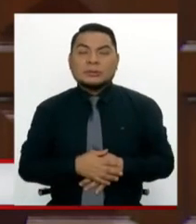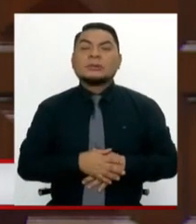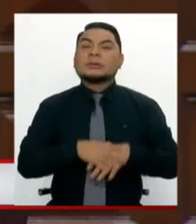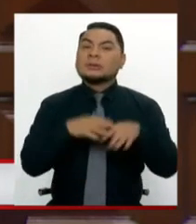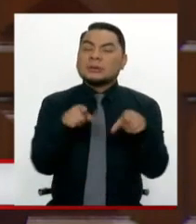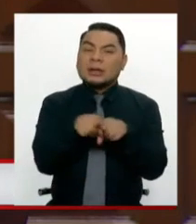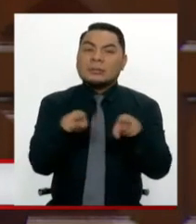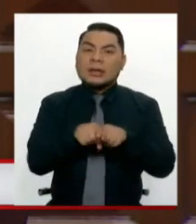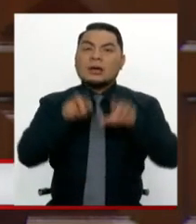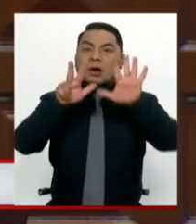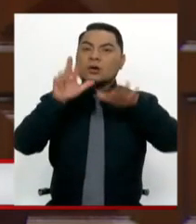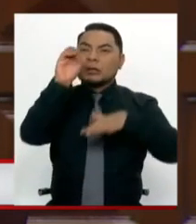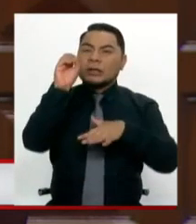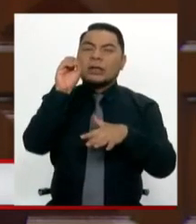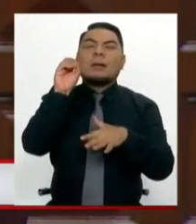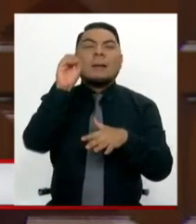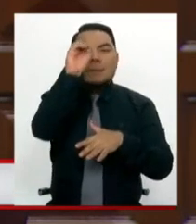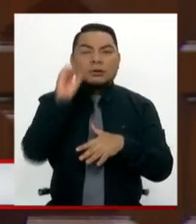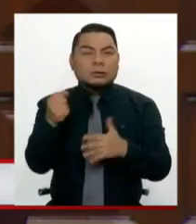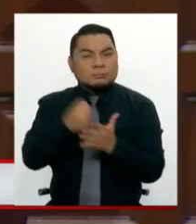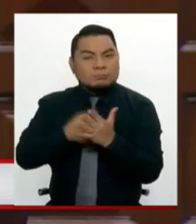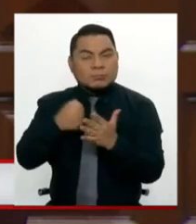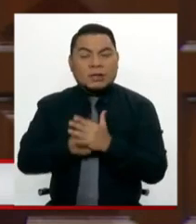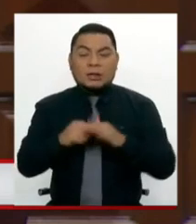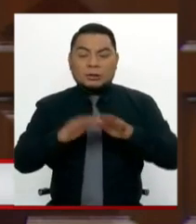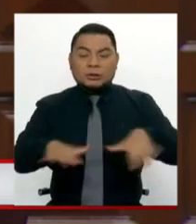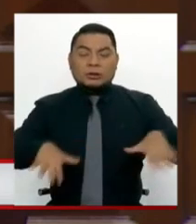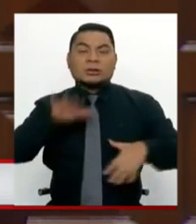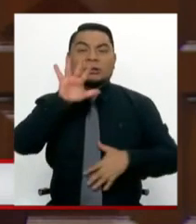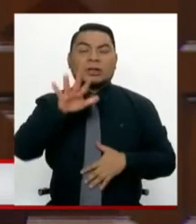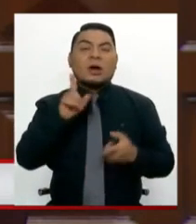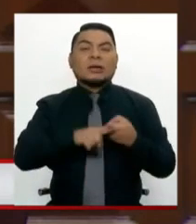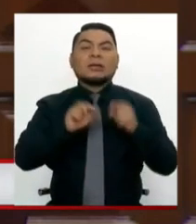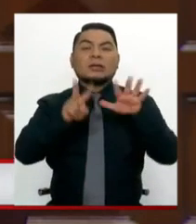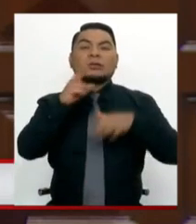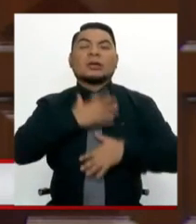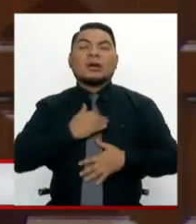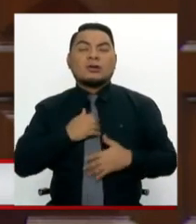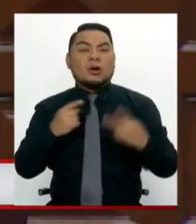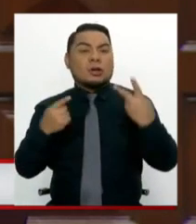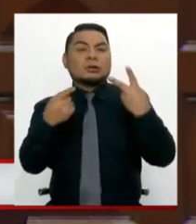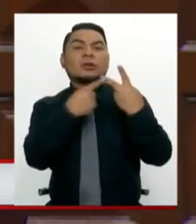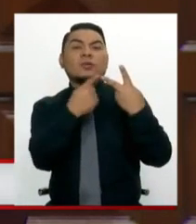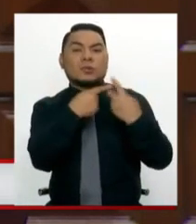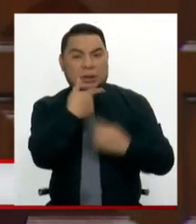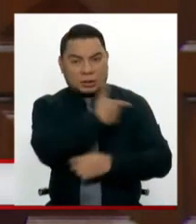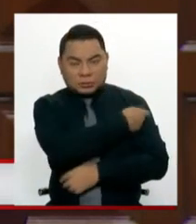y el 80% de niños de 5 a 12 años vacunados con segunda dosis.